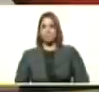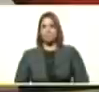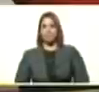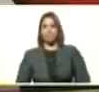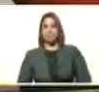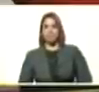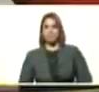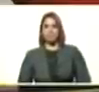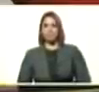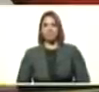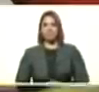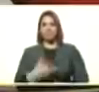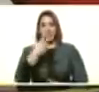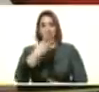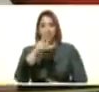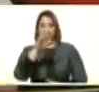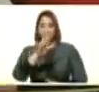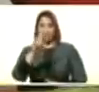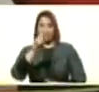Las